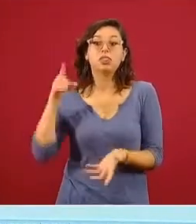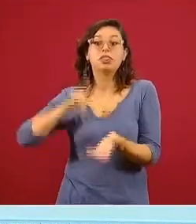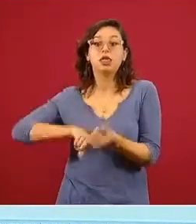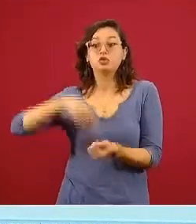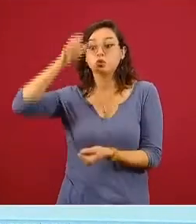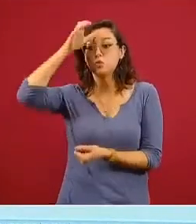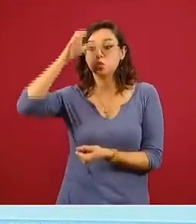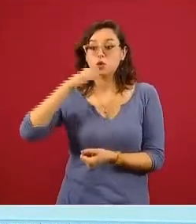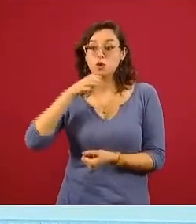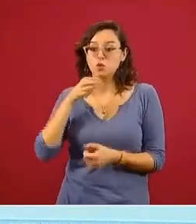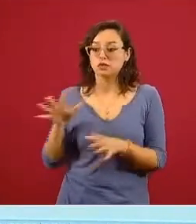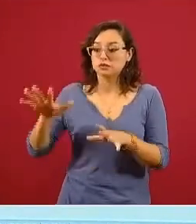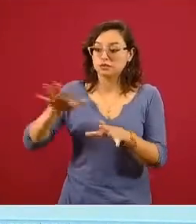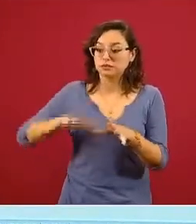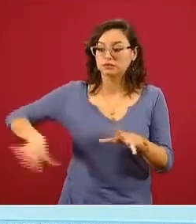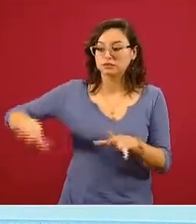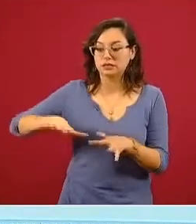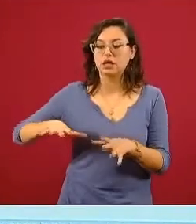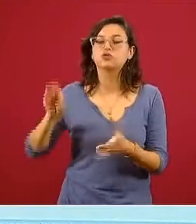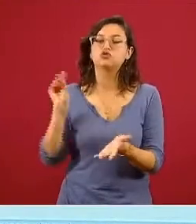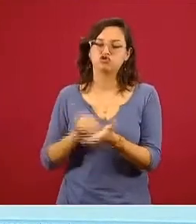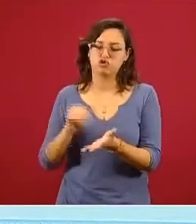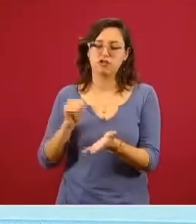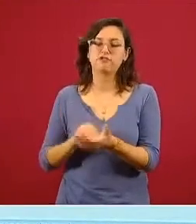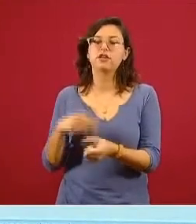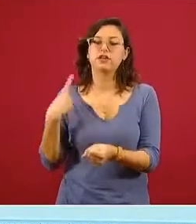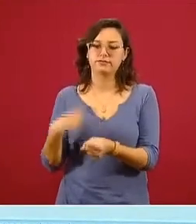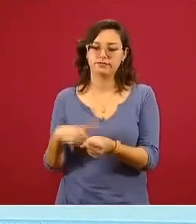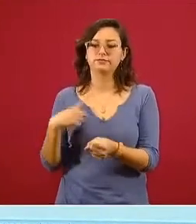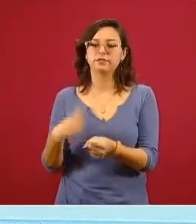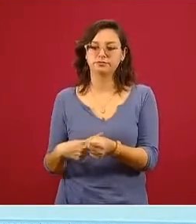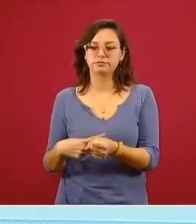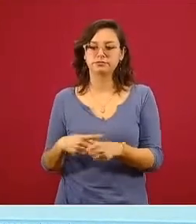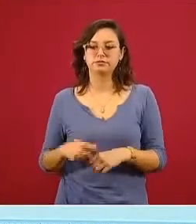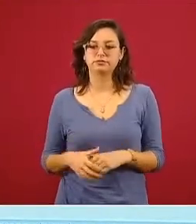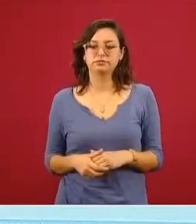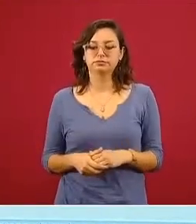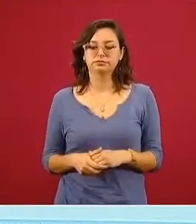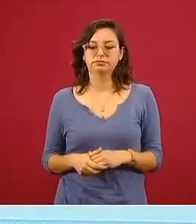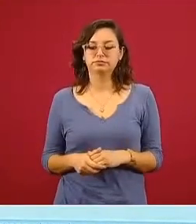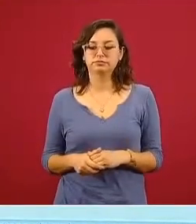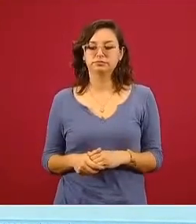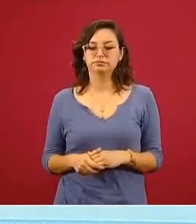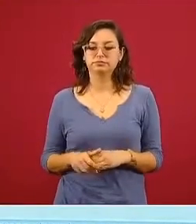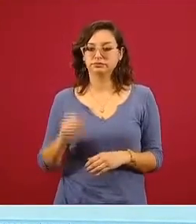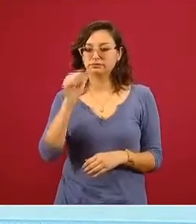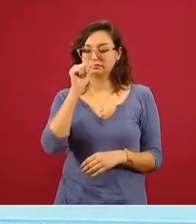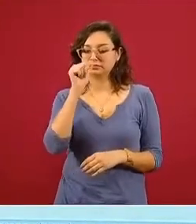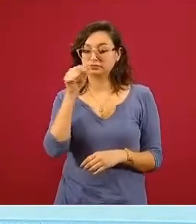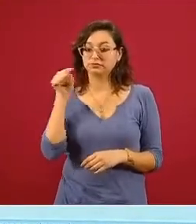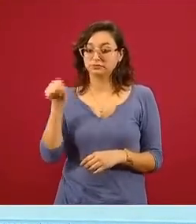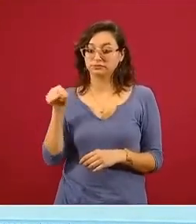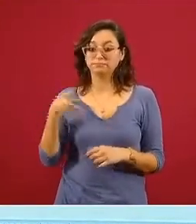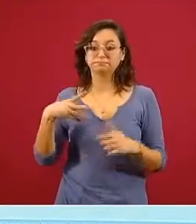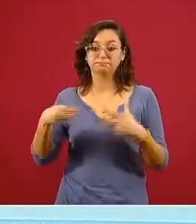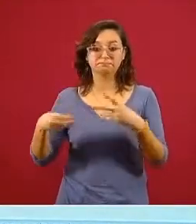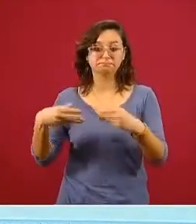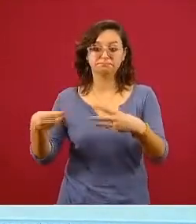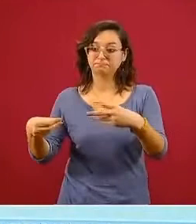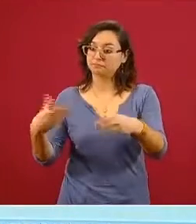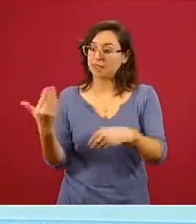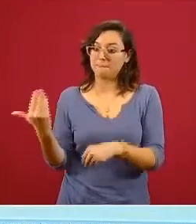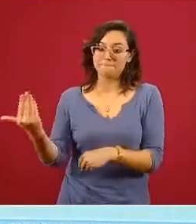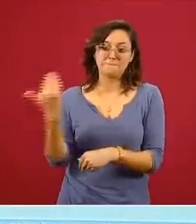momento han tenido, o sea, una quinta parte son casos activos estimados, lo que habla de una epidemia reciente